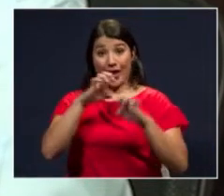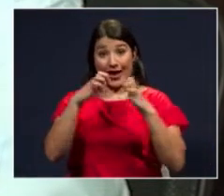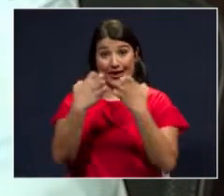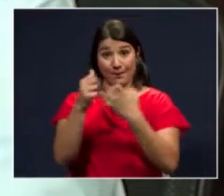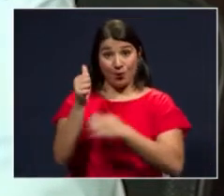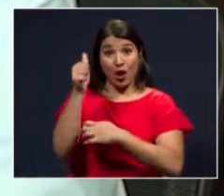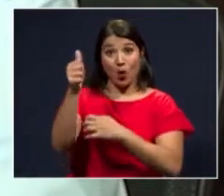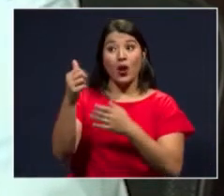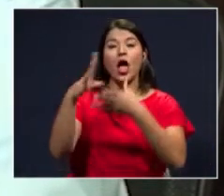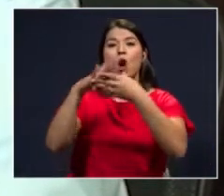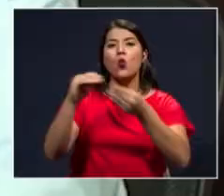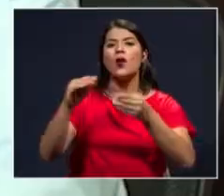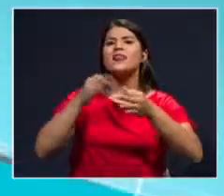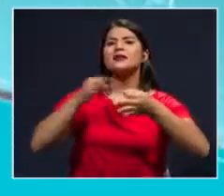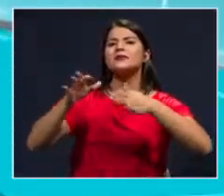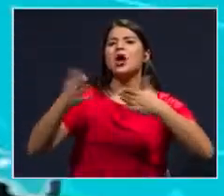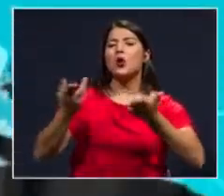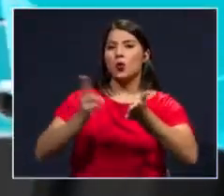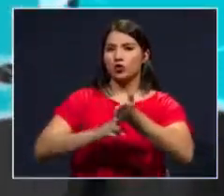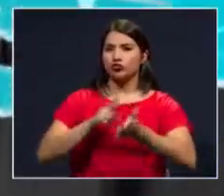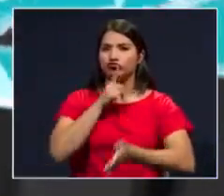fue su contrato.